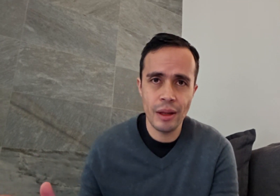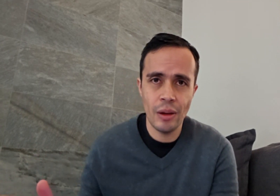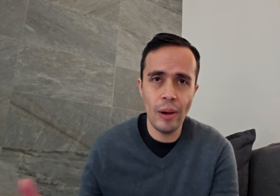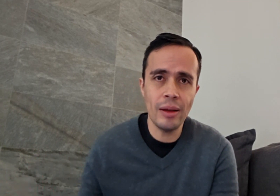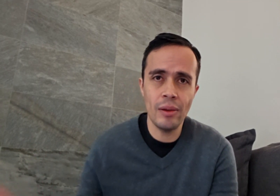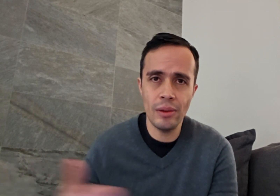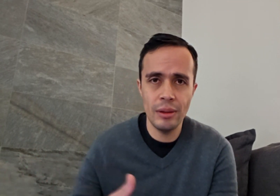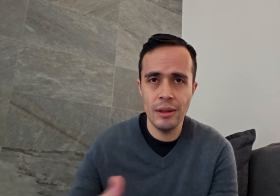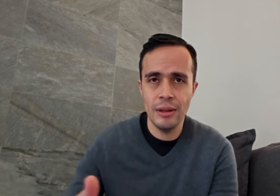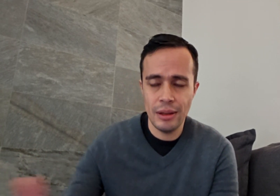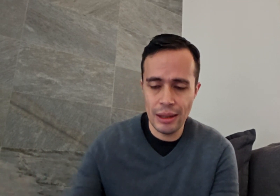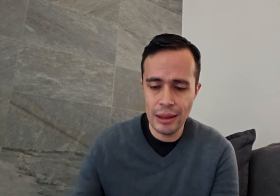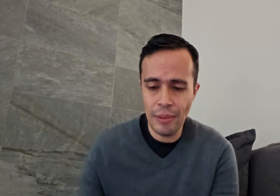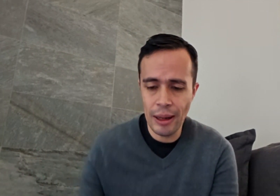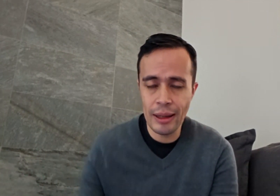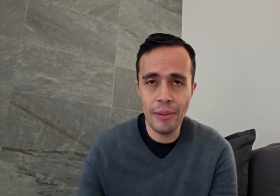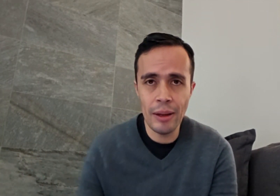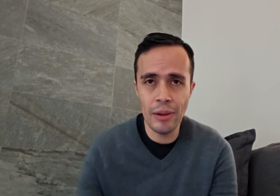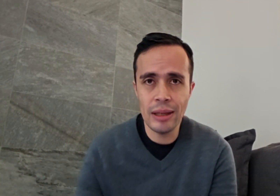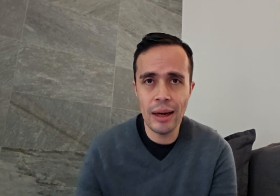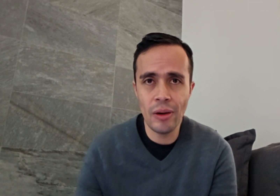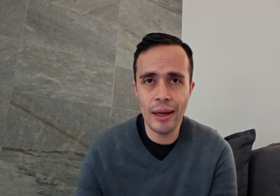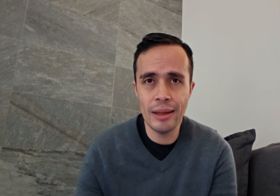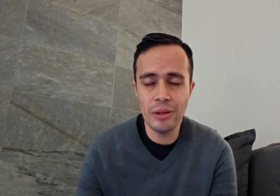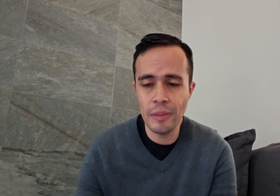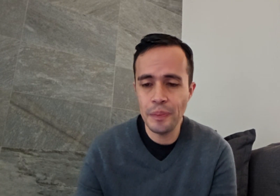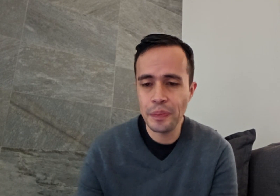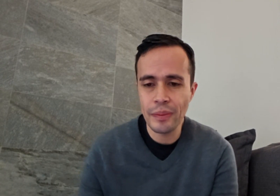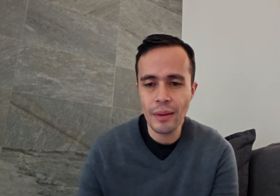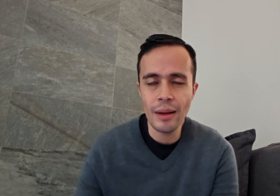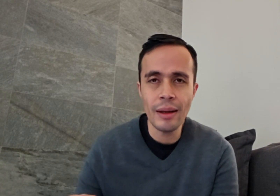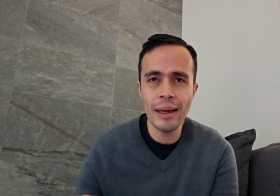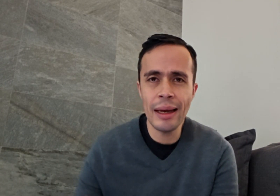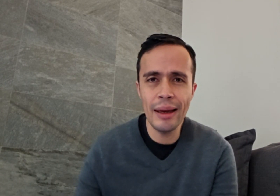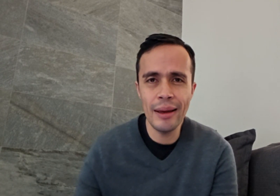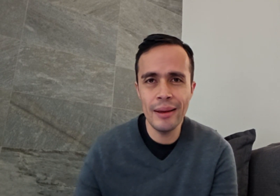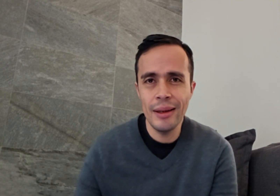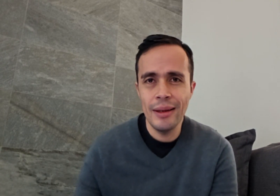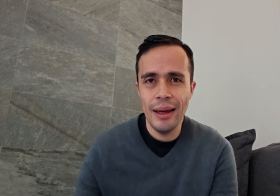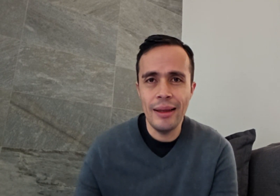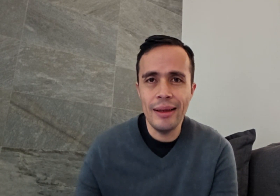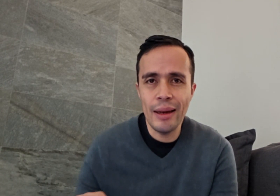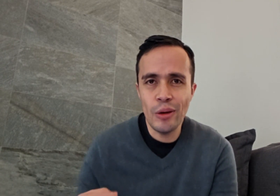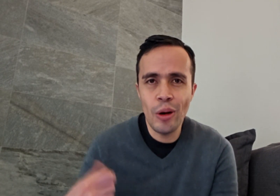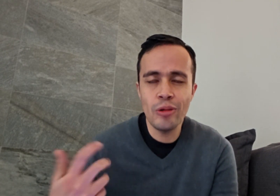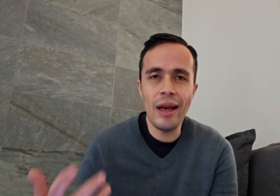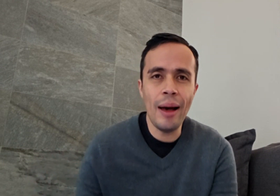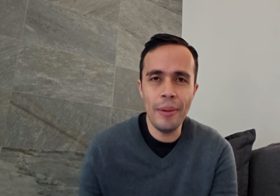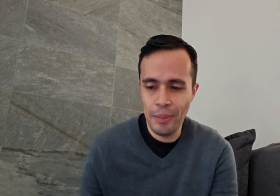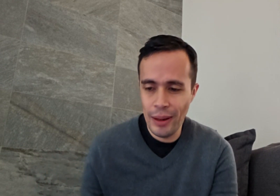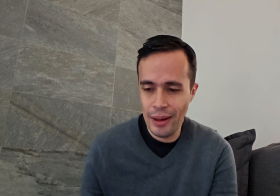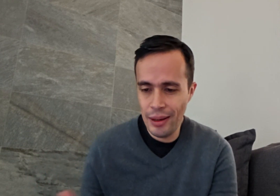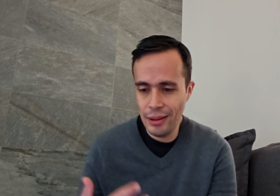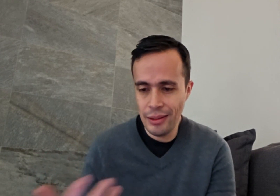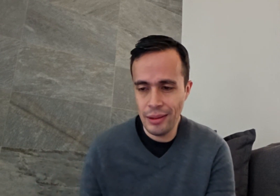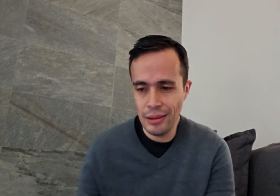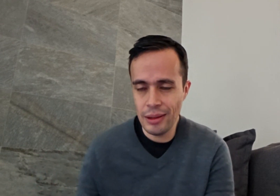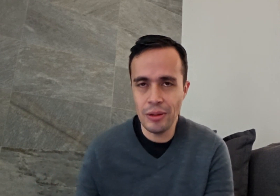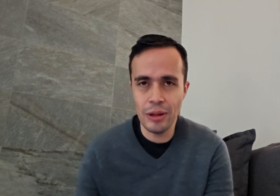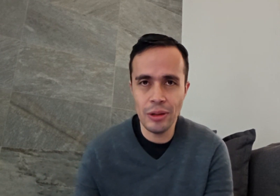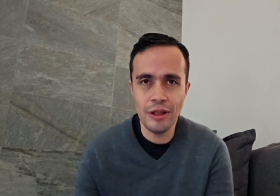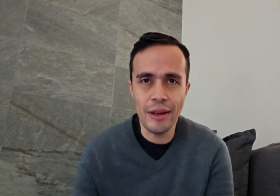exhibió cuánto se estaba llevando esa organización, que el dinero no lo usaba